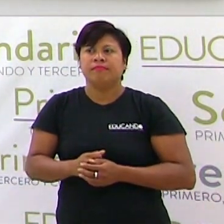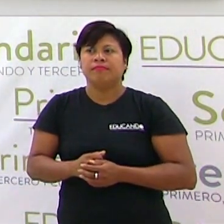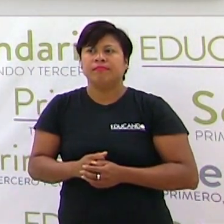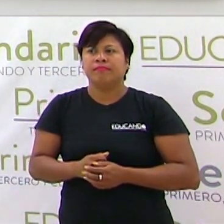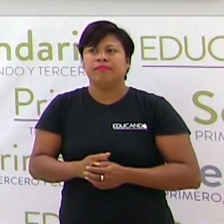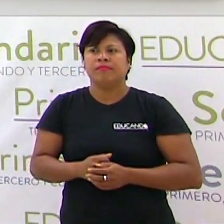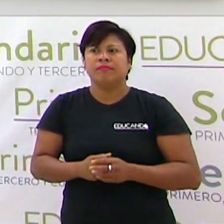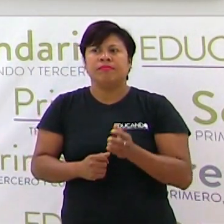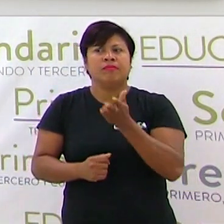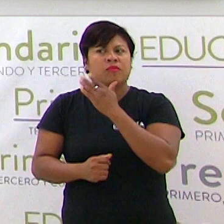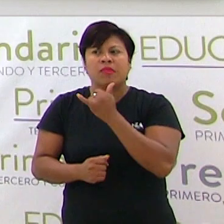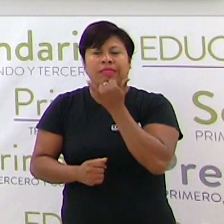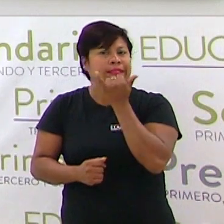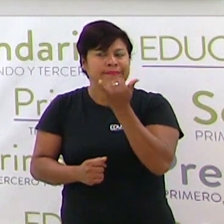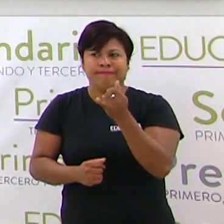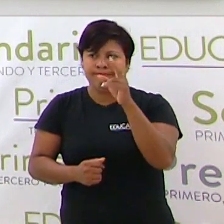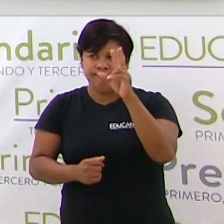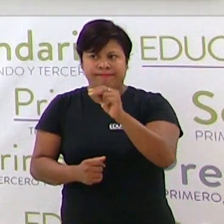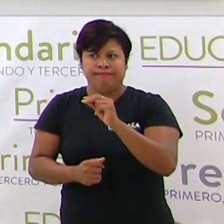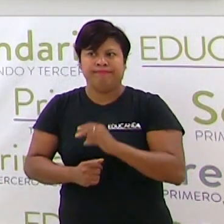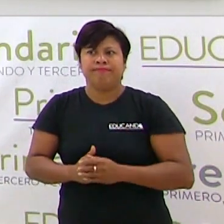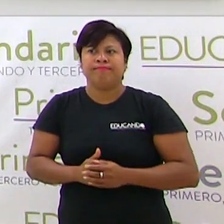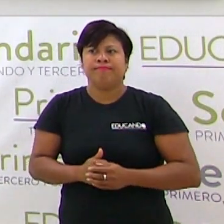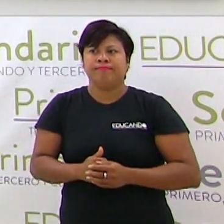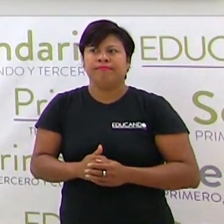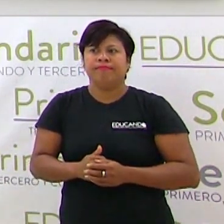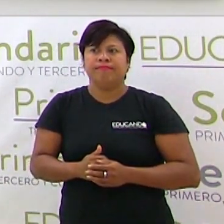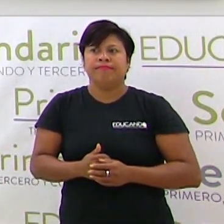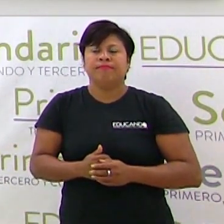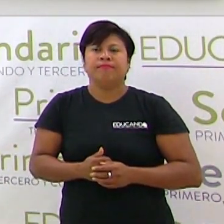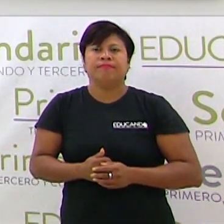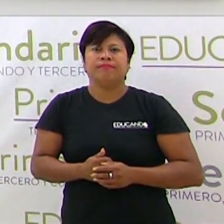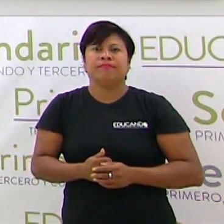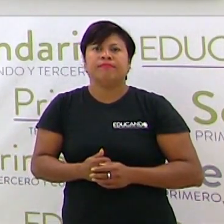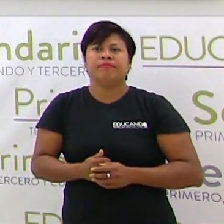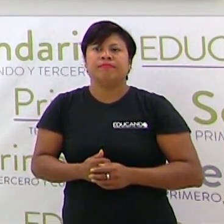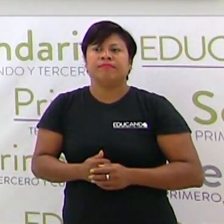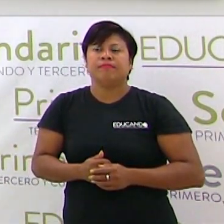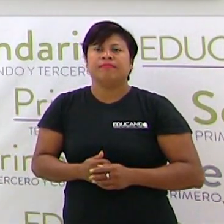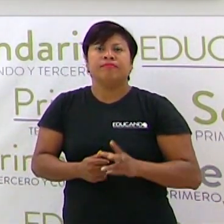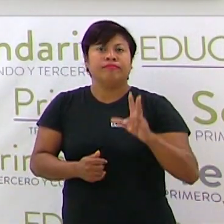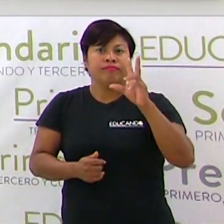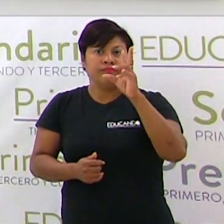no puede tener errores, ¿verdad? No puede